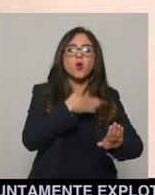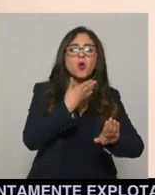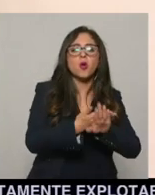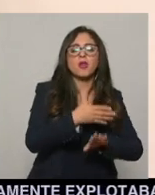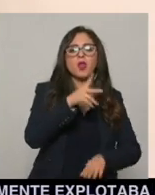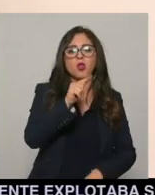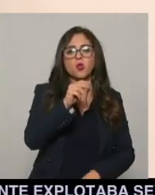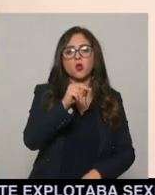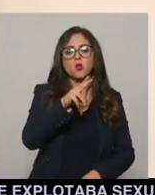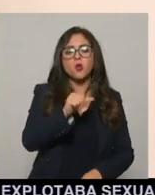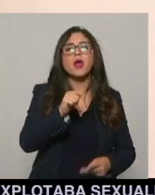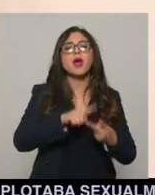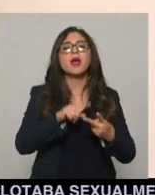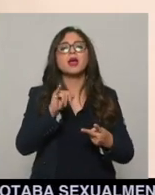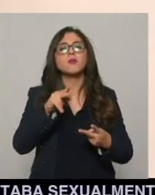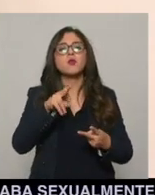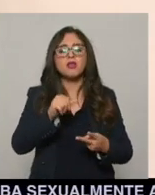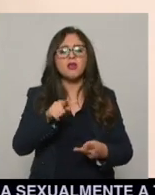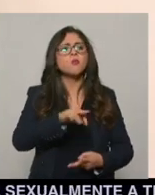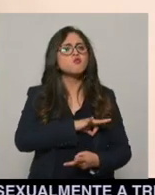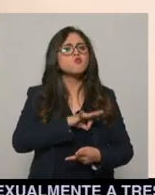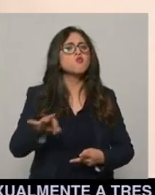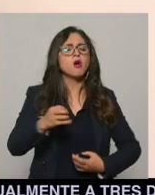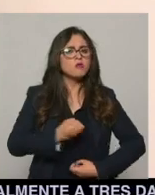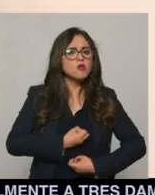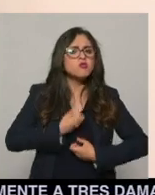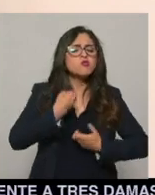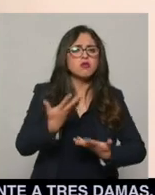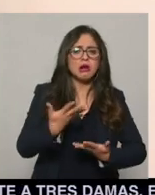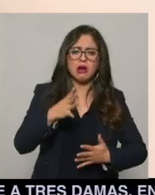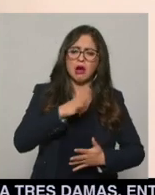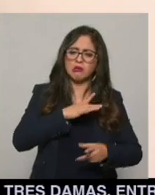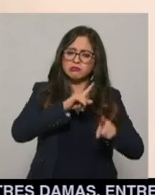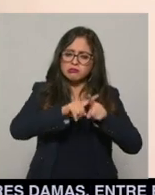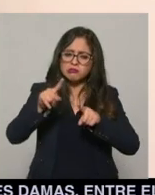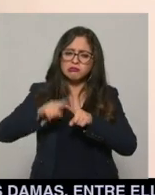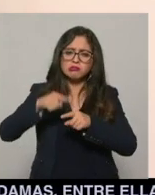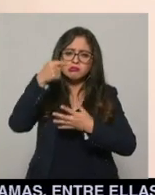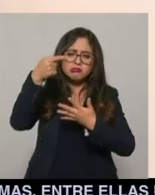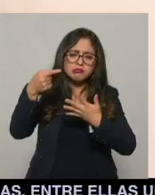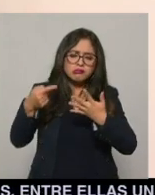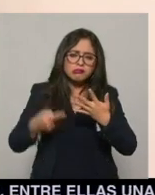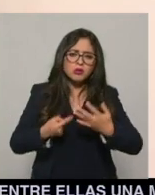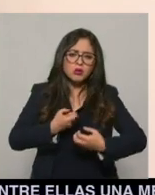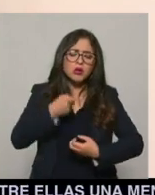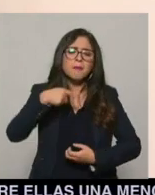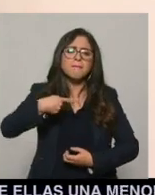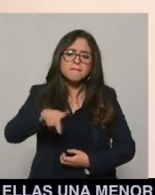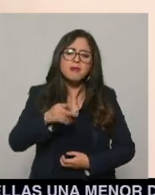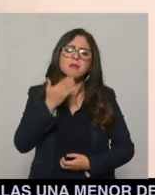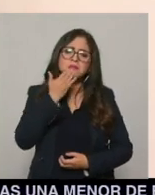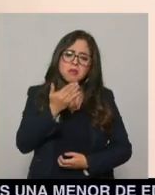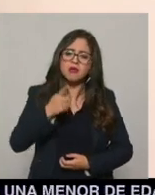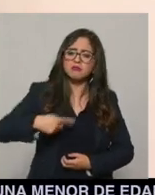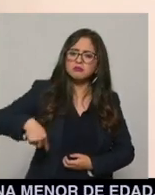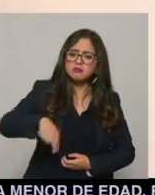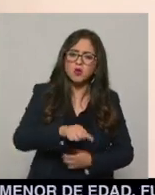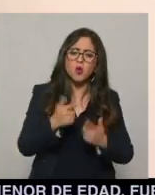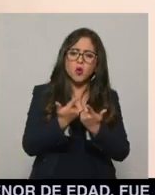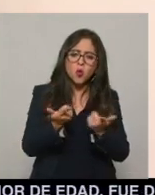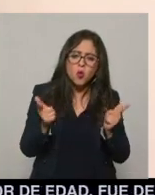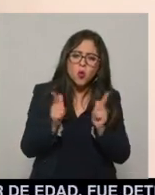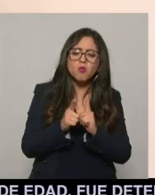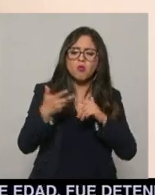voz, de tal manera que tenemos muchas cosas que decir y qué bueno que se está movilizando, se están abriendo los